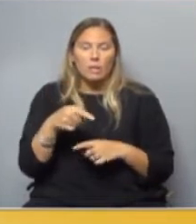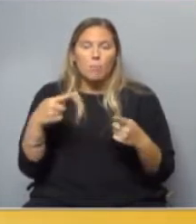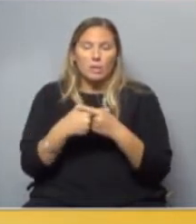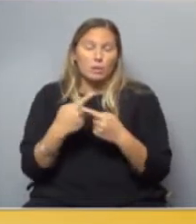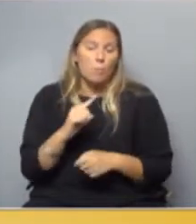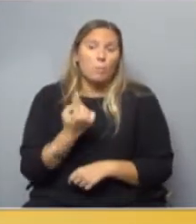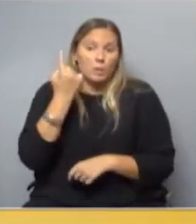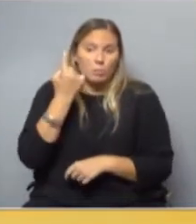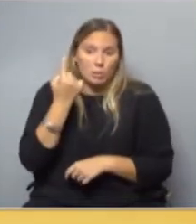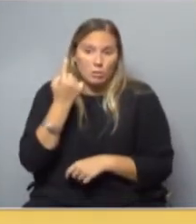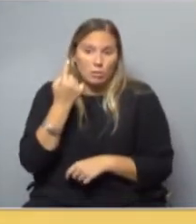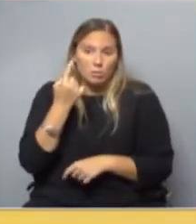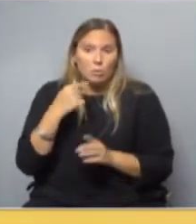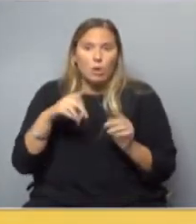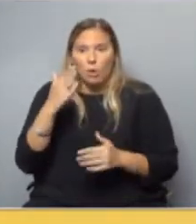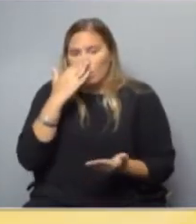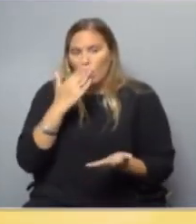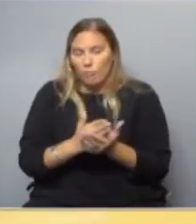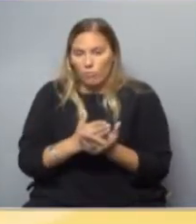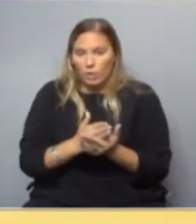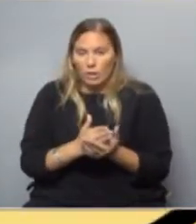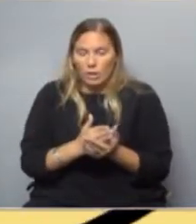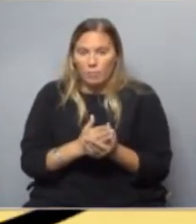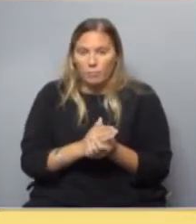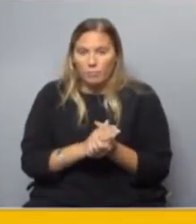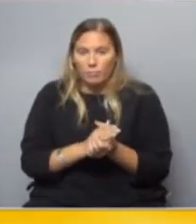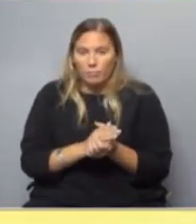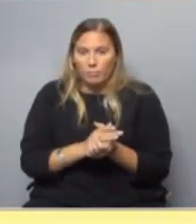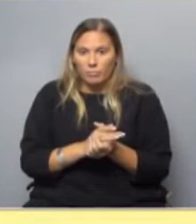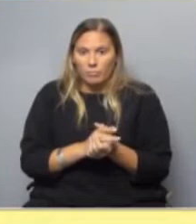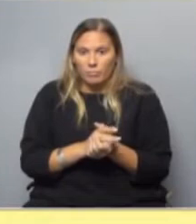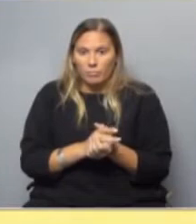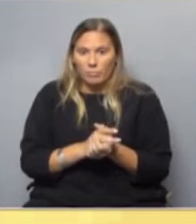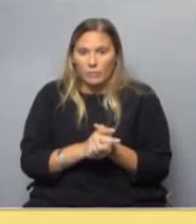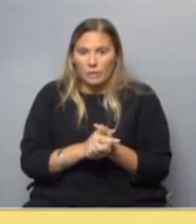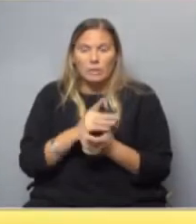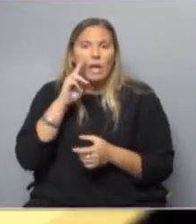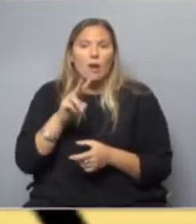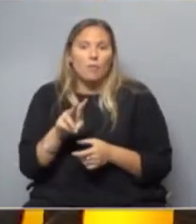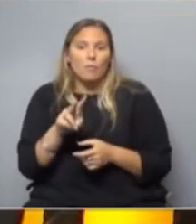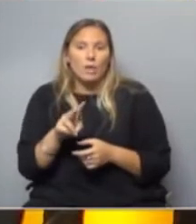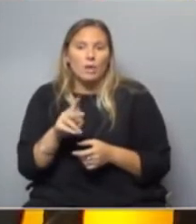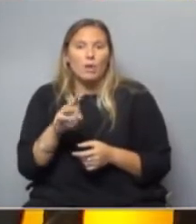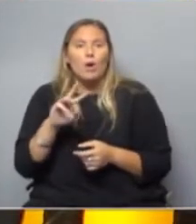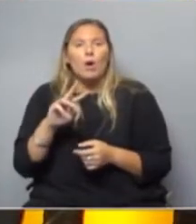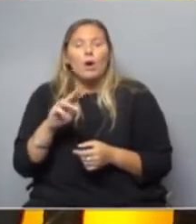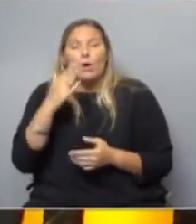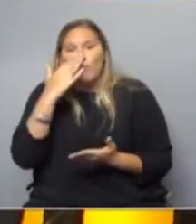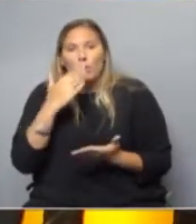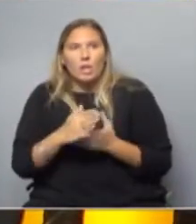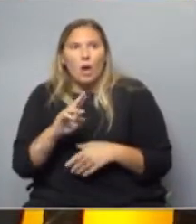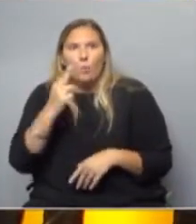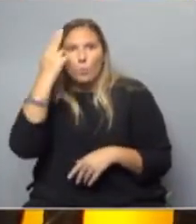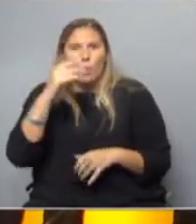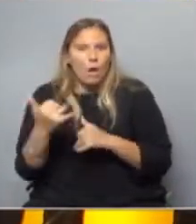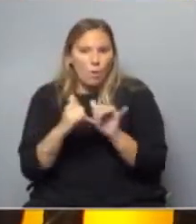inaugural y sede de una de las semifinales. Bueno, sería verlo por lo menos en esa semifinal a Uruguay jugar,